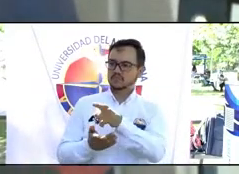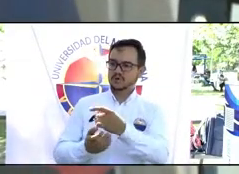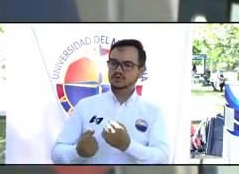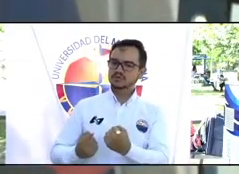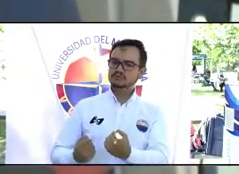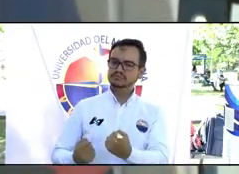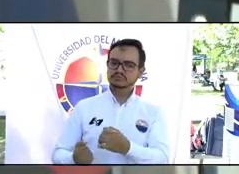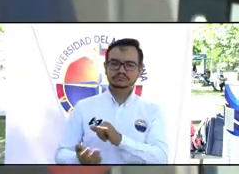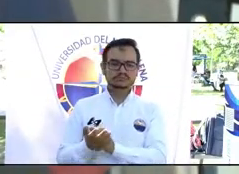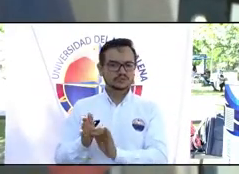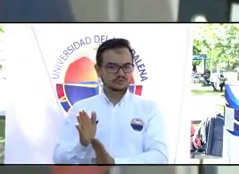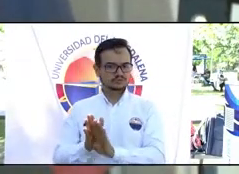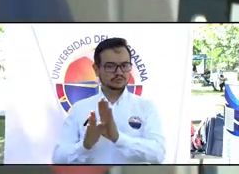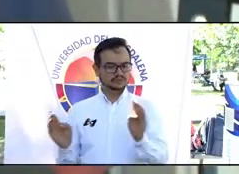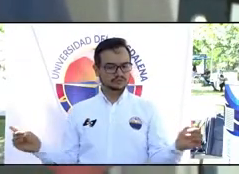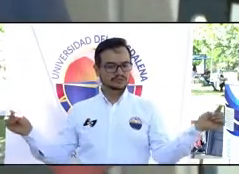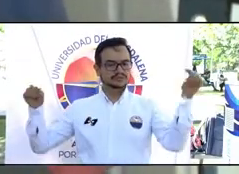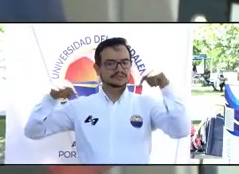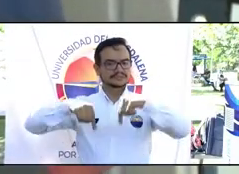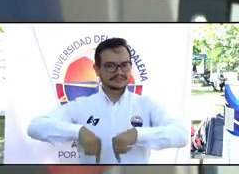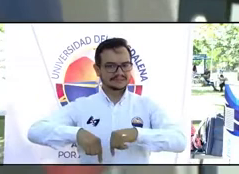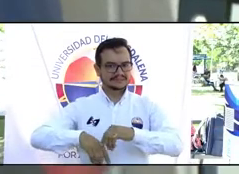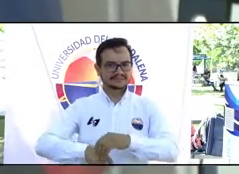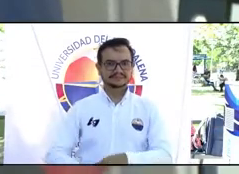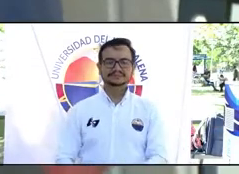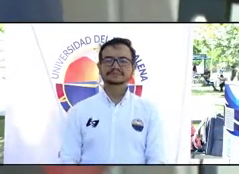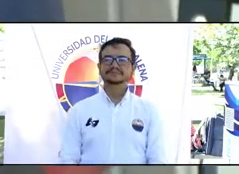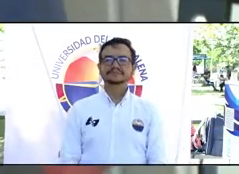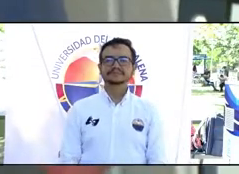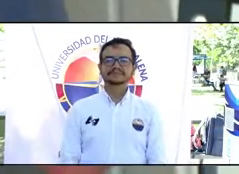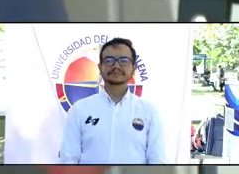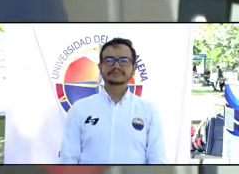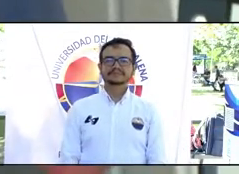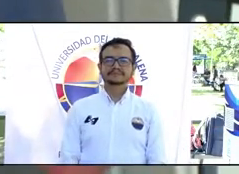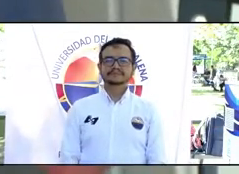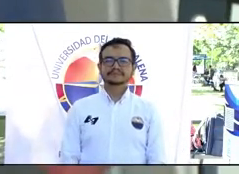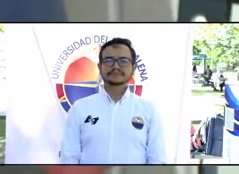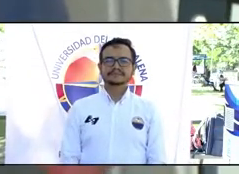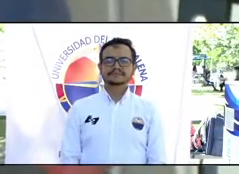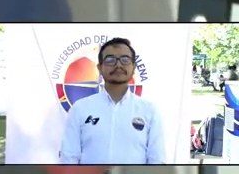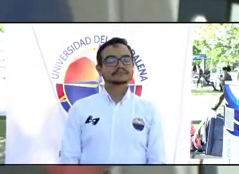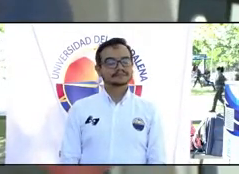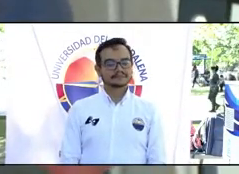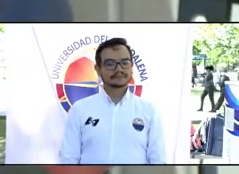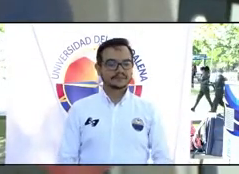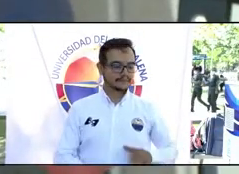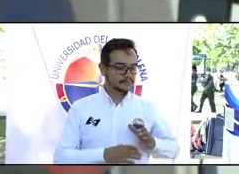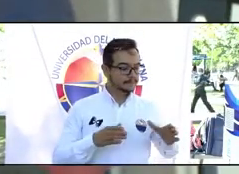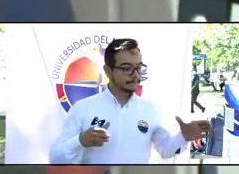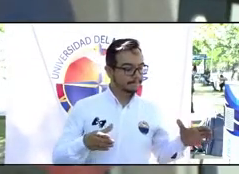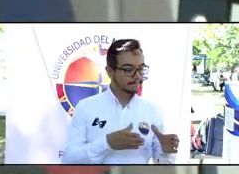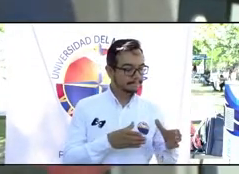nos lleva a estar a donde estamos en este momento. De parte del cuerpo docente y